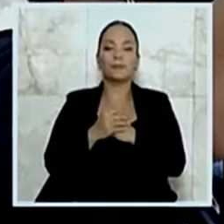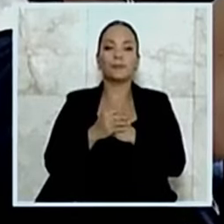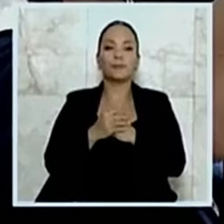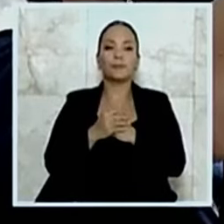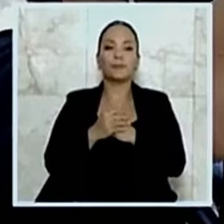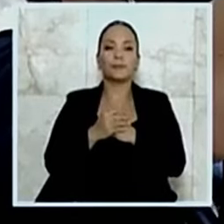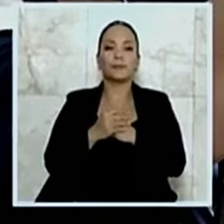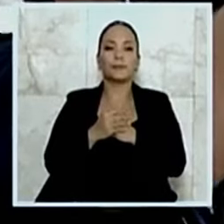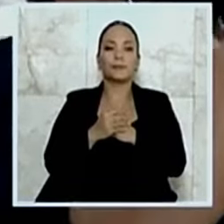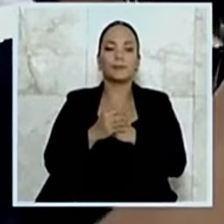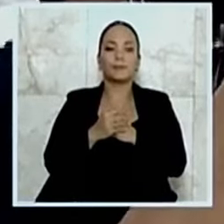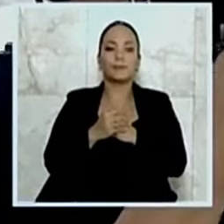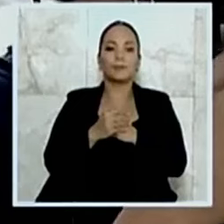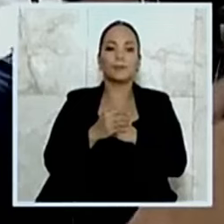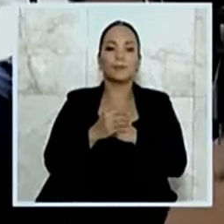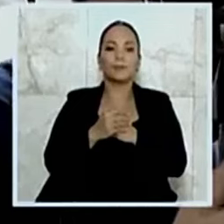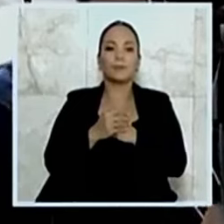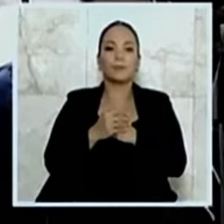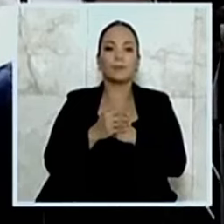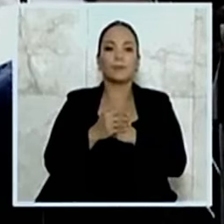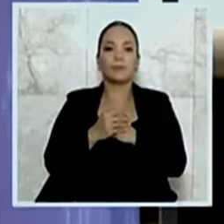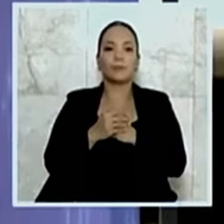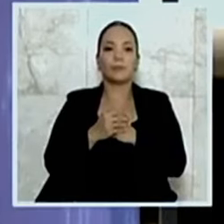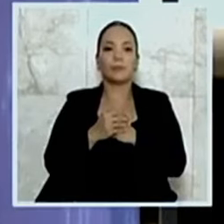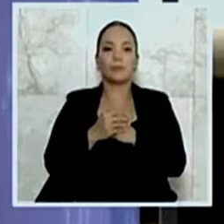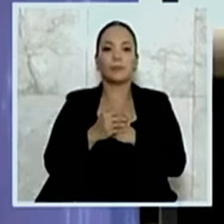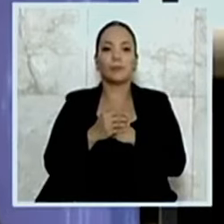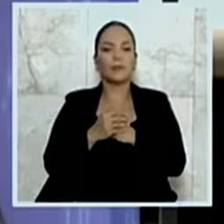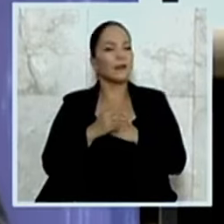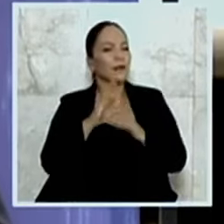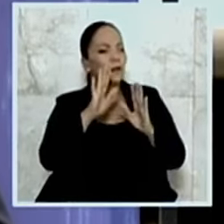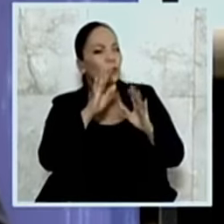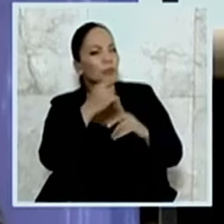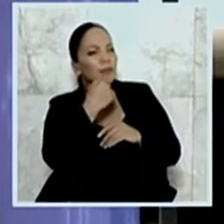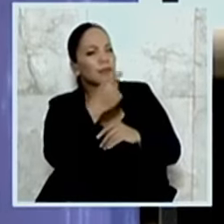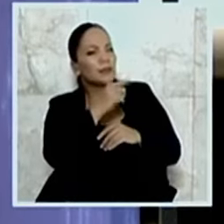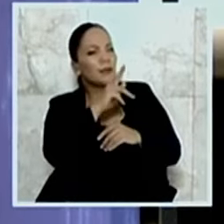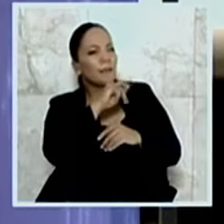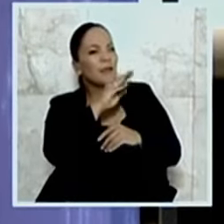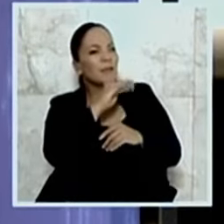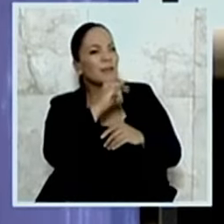bien debería llamar a la señora de la Caja y a la de